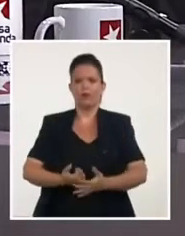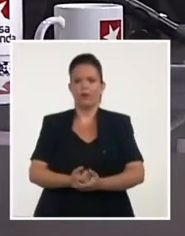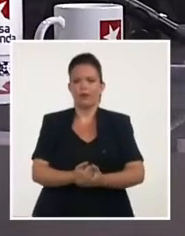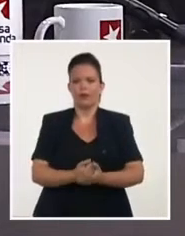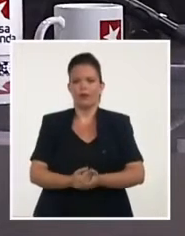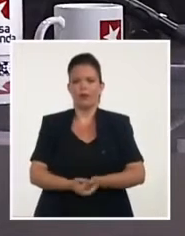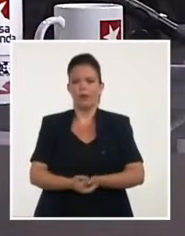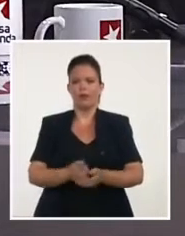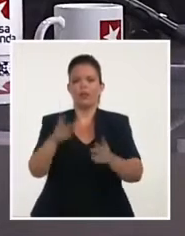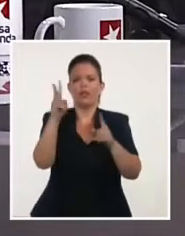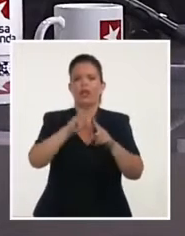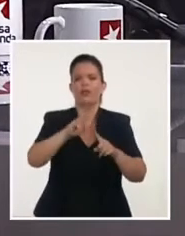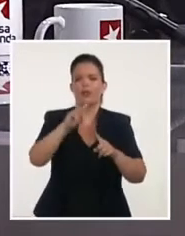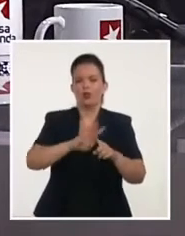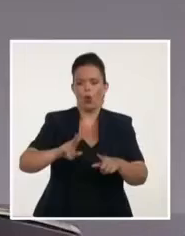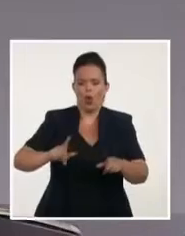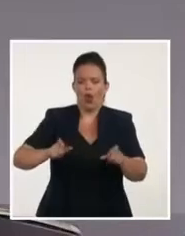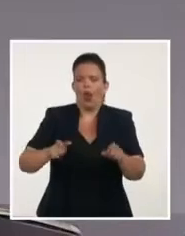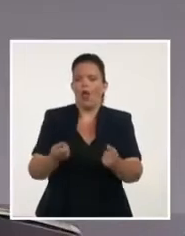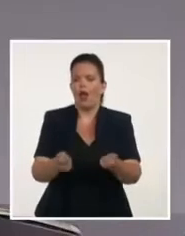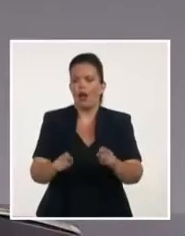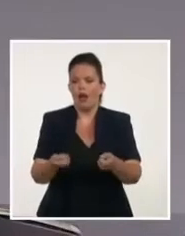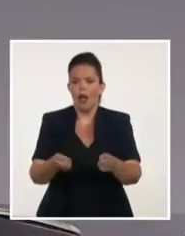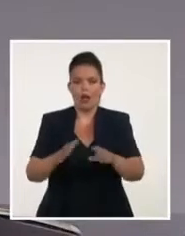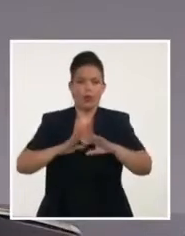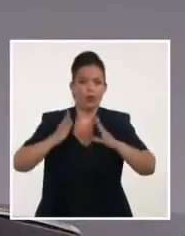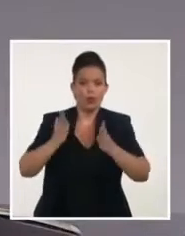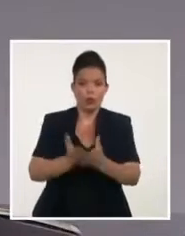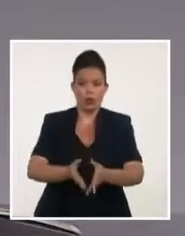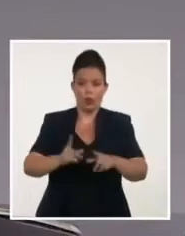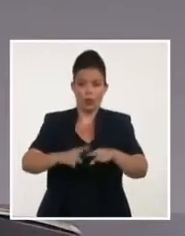caído todos los grandes, CNN,